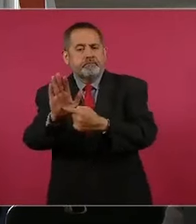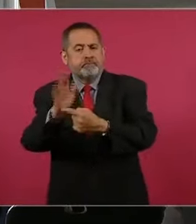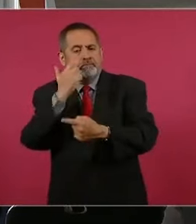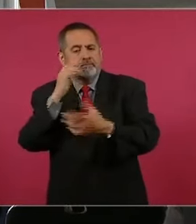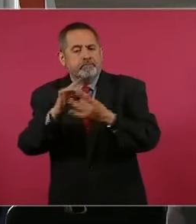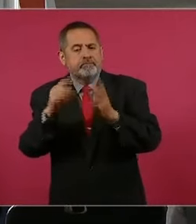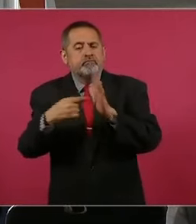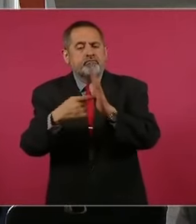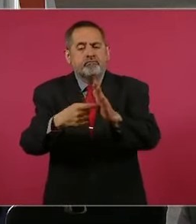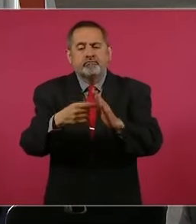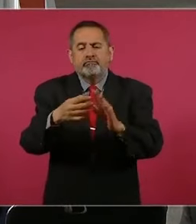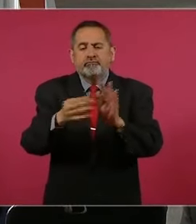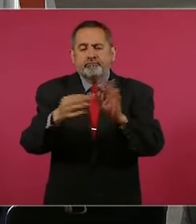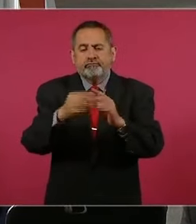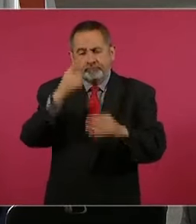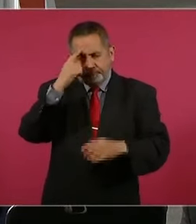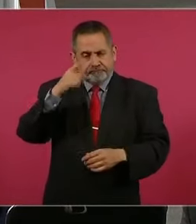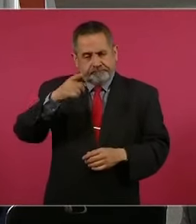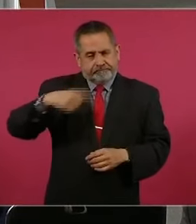a los